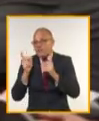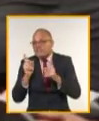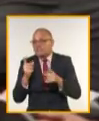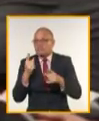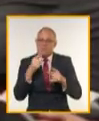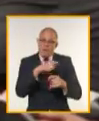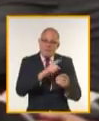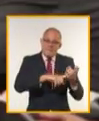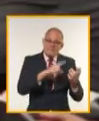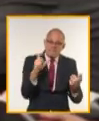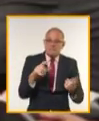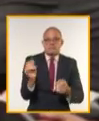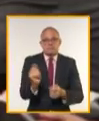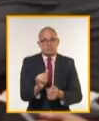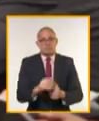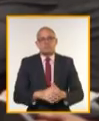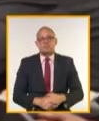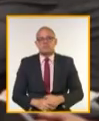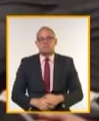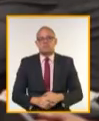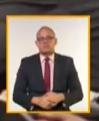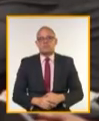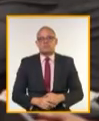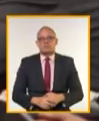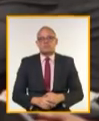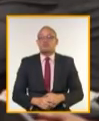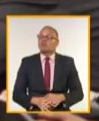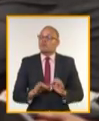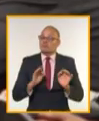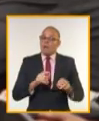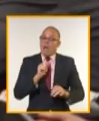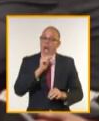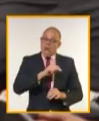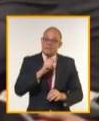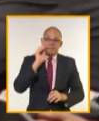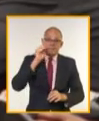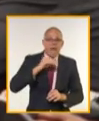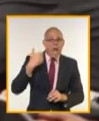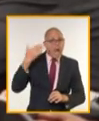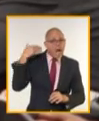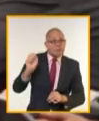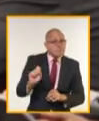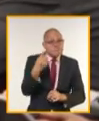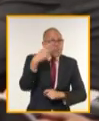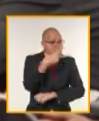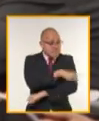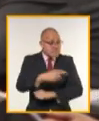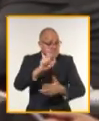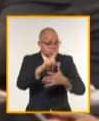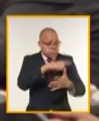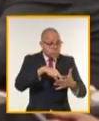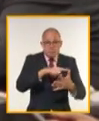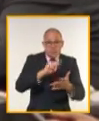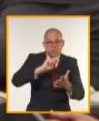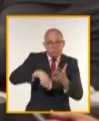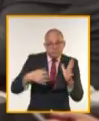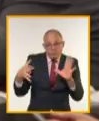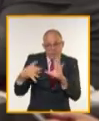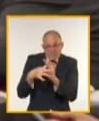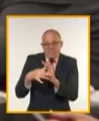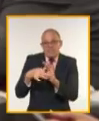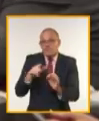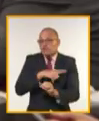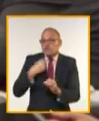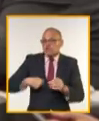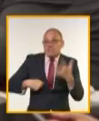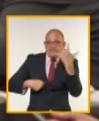honra de ser el primer país de América Latina y el Caribe en haber establecido relaciones con la República Popular China, como también nos honramos con